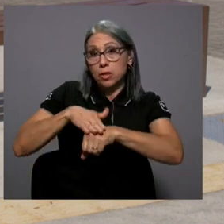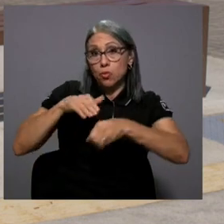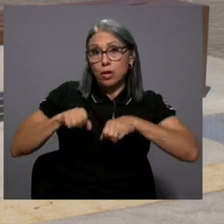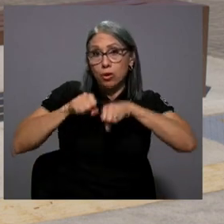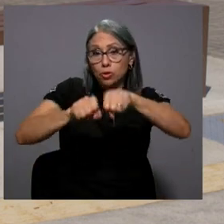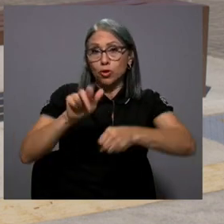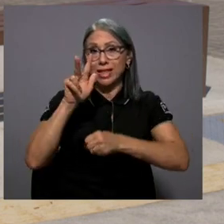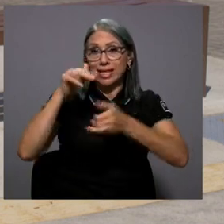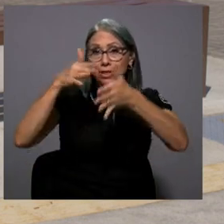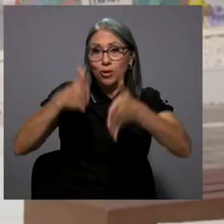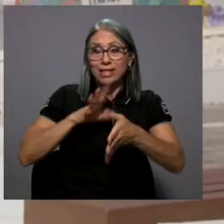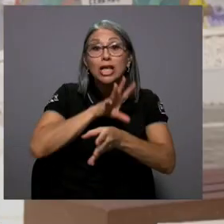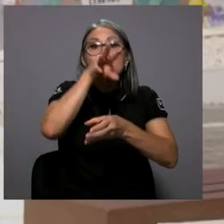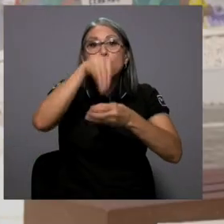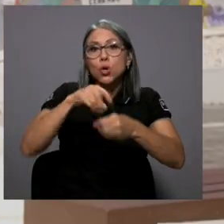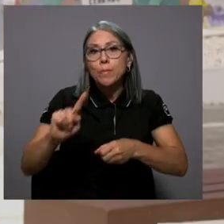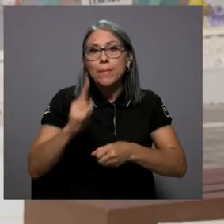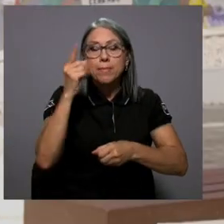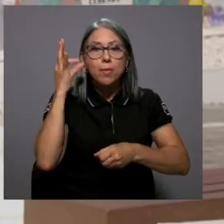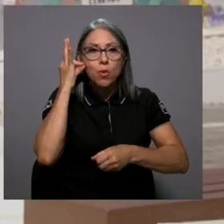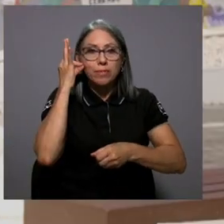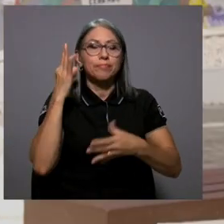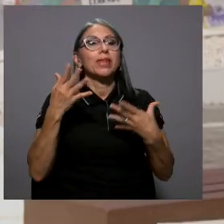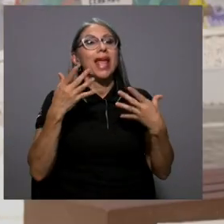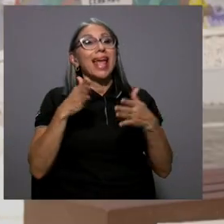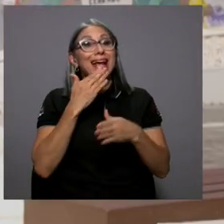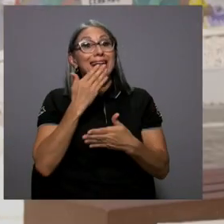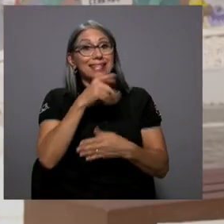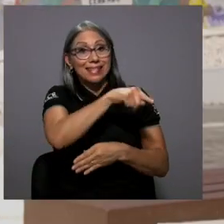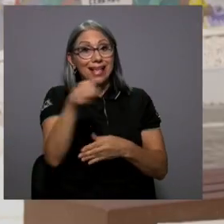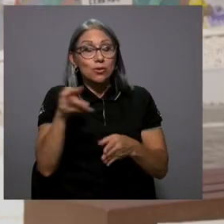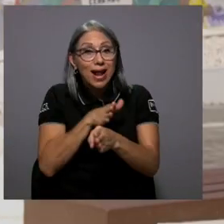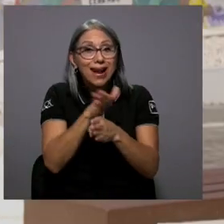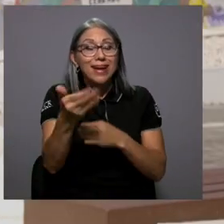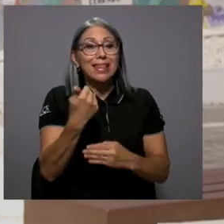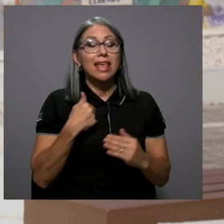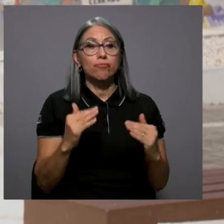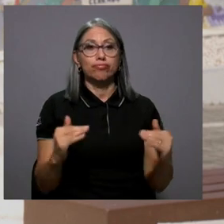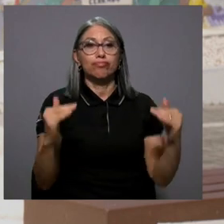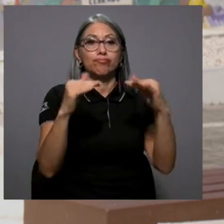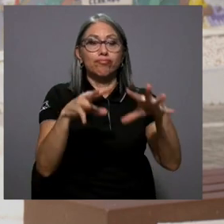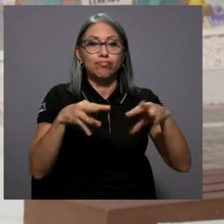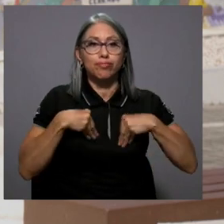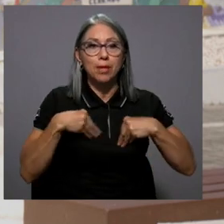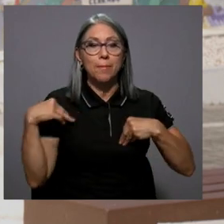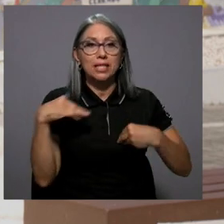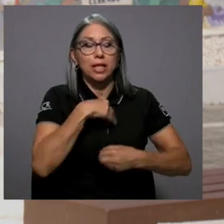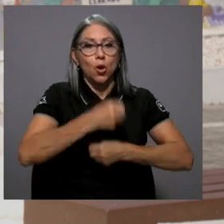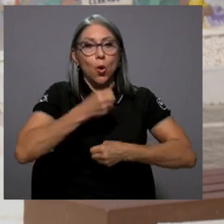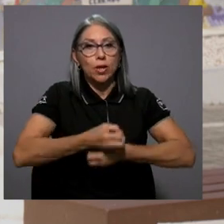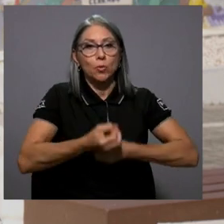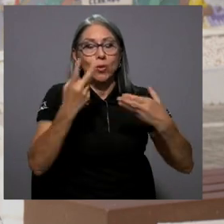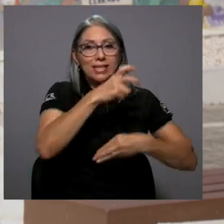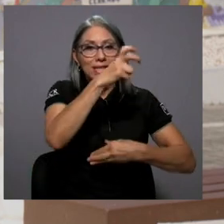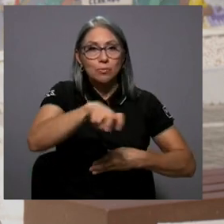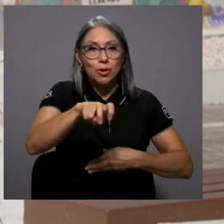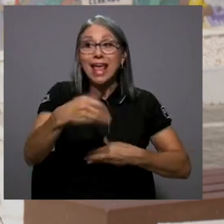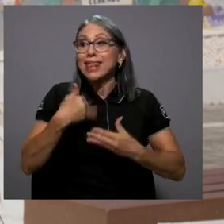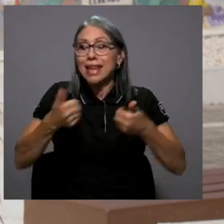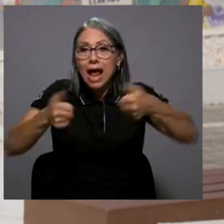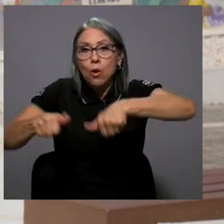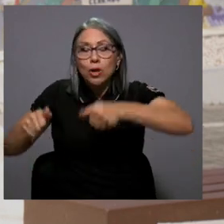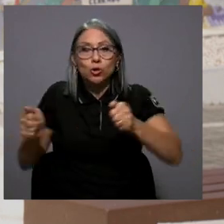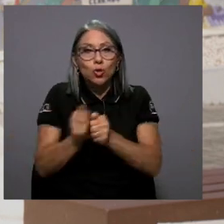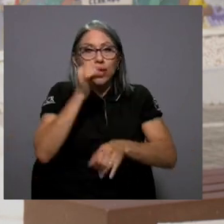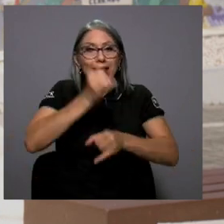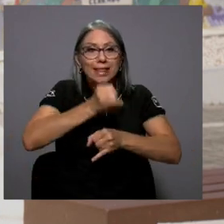la primera mujer graduada. Gracias a estas gestiones, la carrera cuenta con la homologación del Ministerio de Obras Públicas y Transporte, acuerdos con